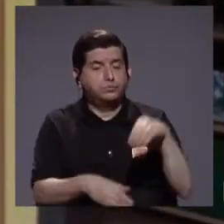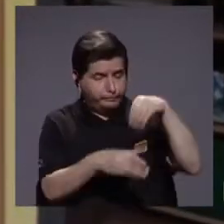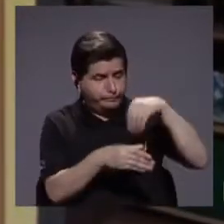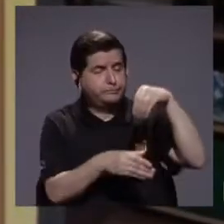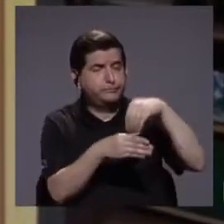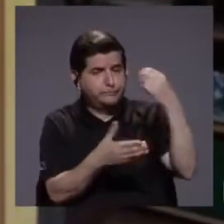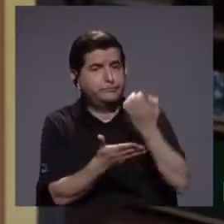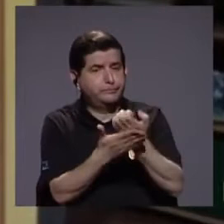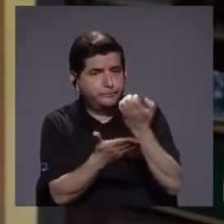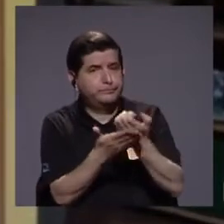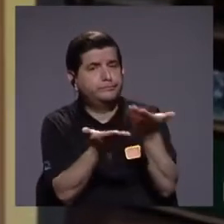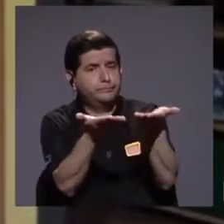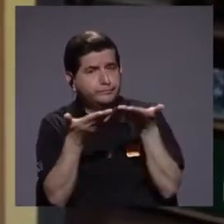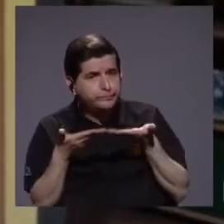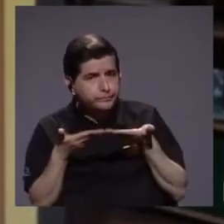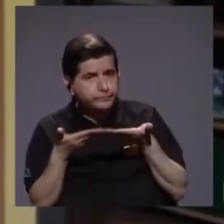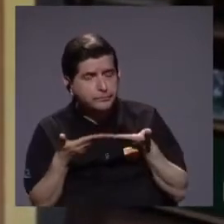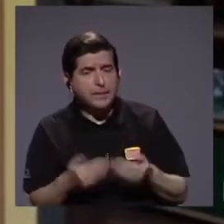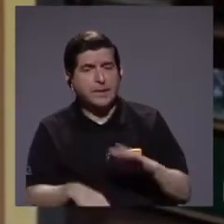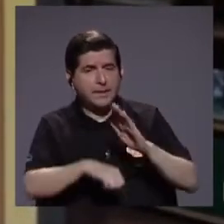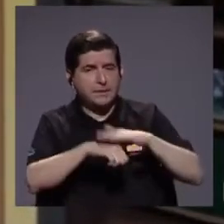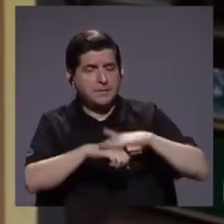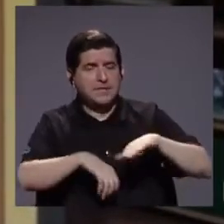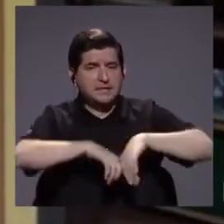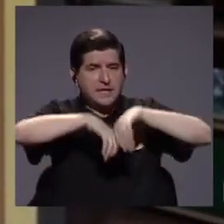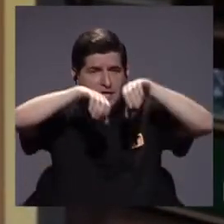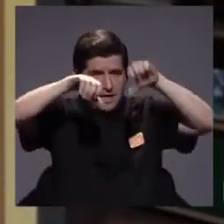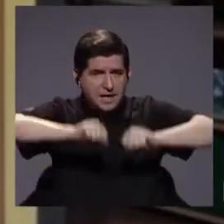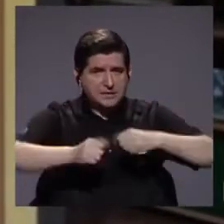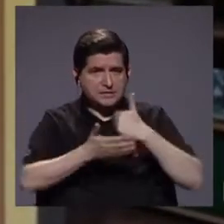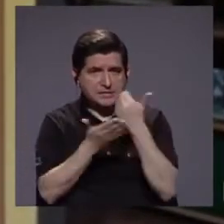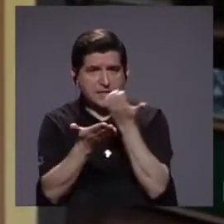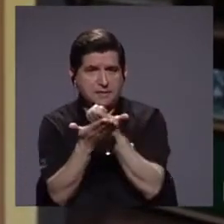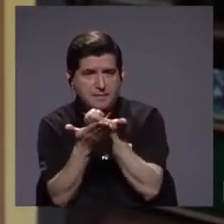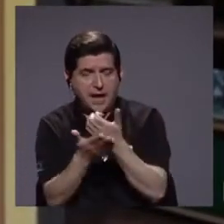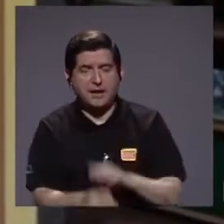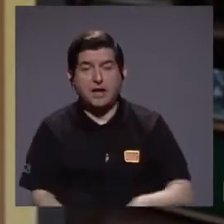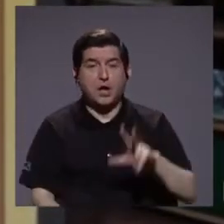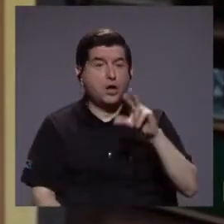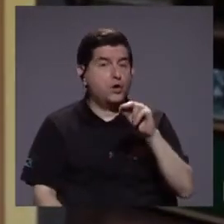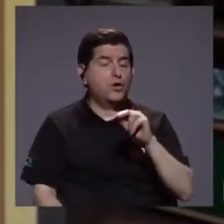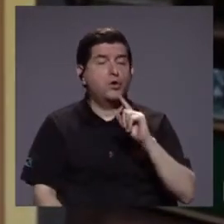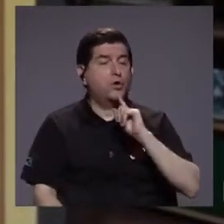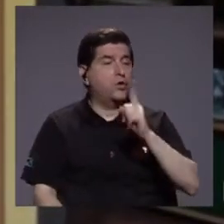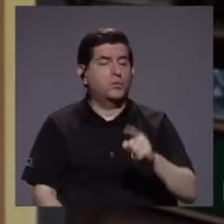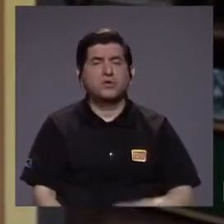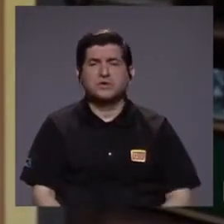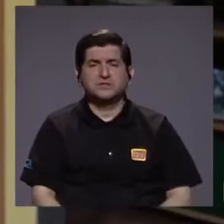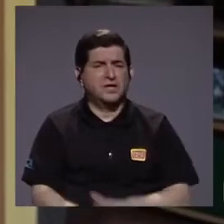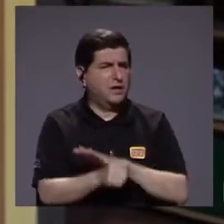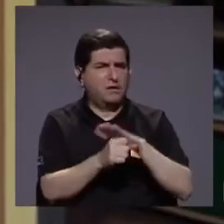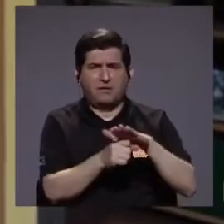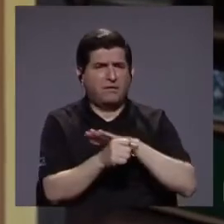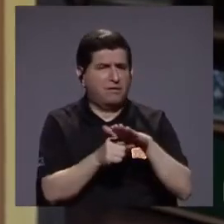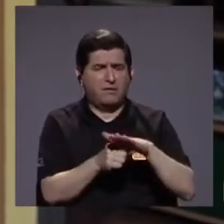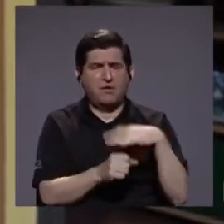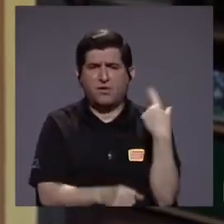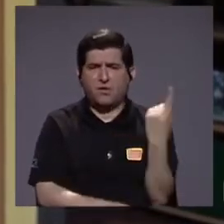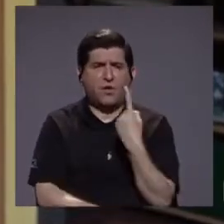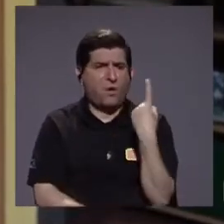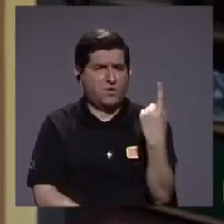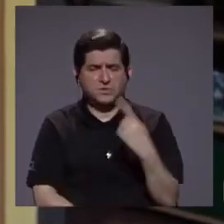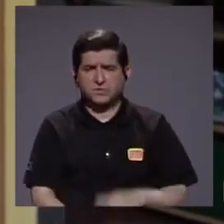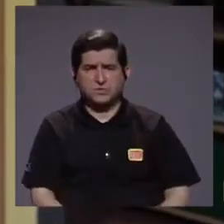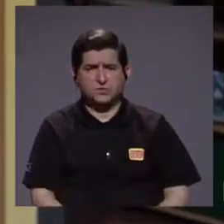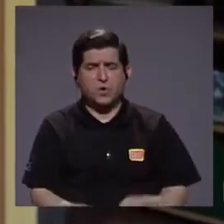componente económico para el sistema de becas, no así como se dice que es suficiente con solo